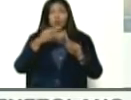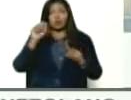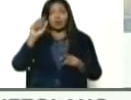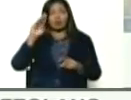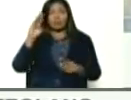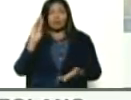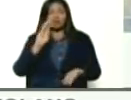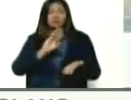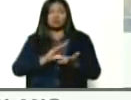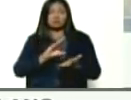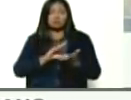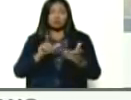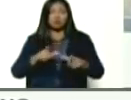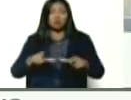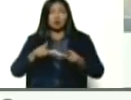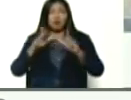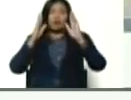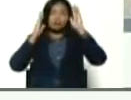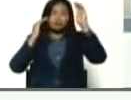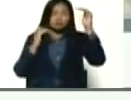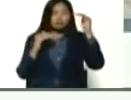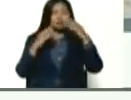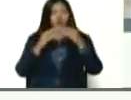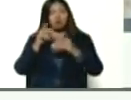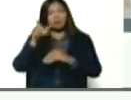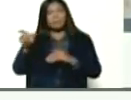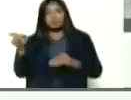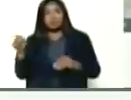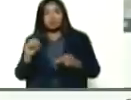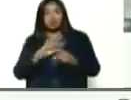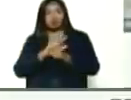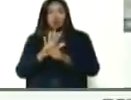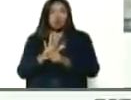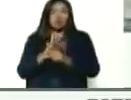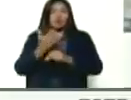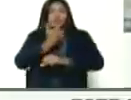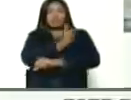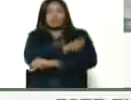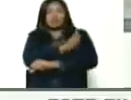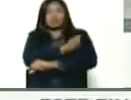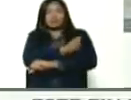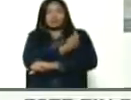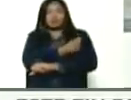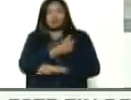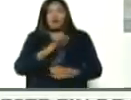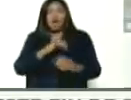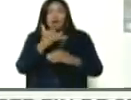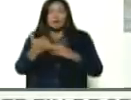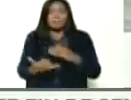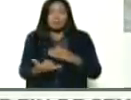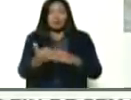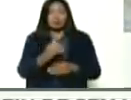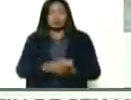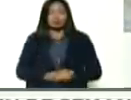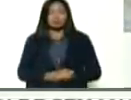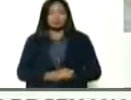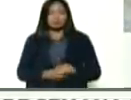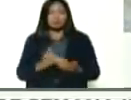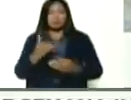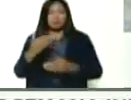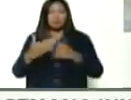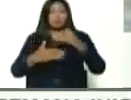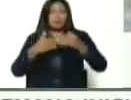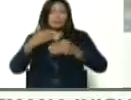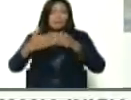centro para bueno vacunar de acuerdo al plan progresivo